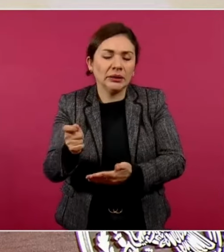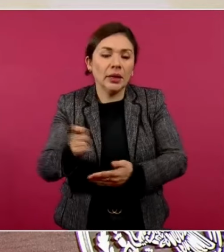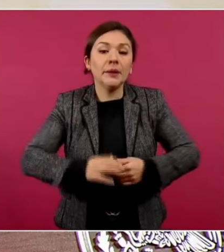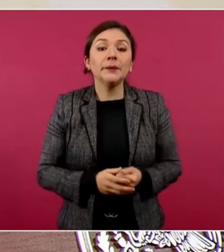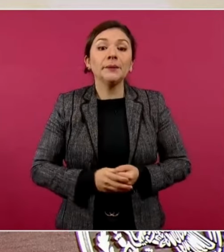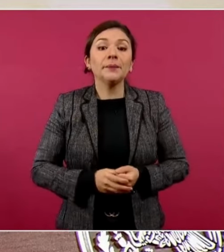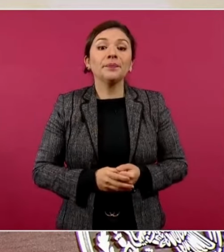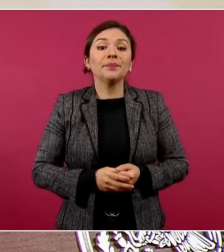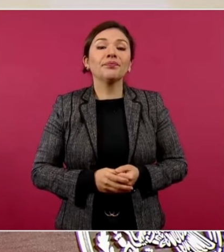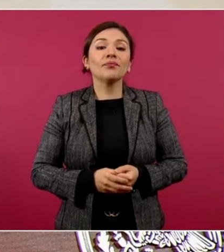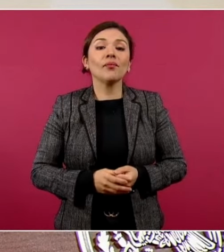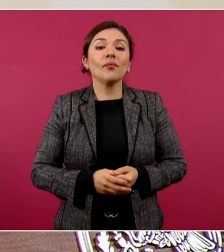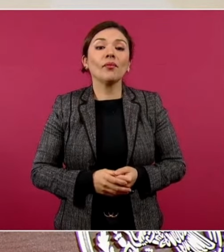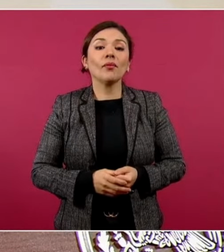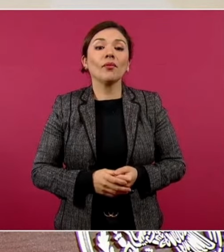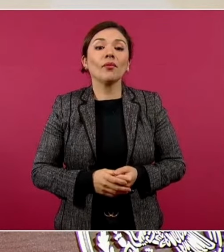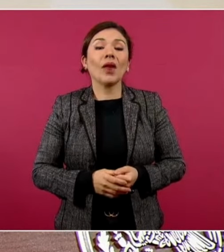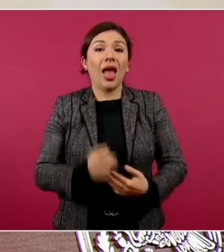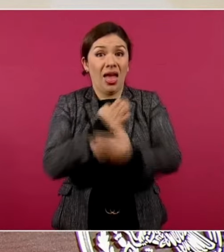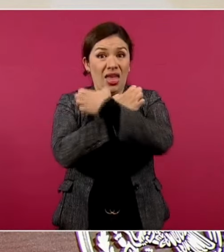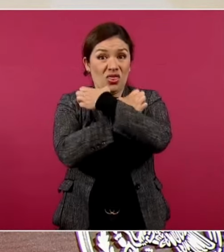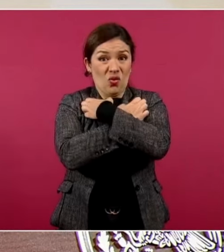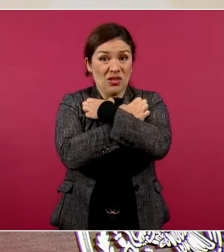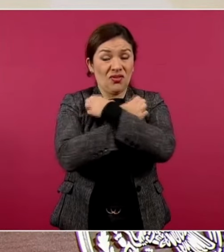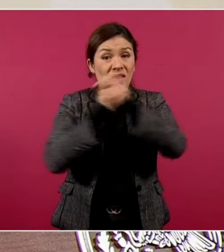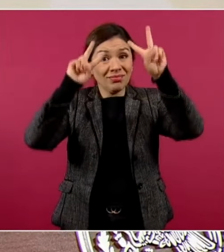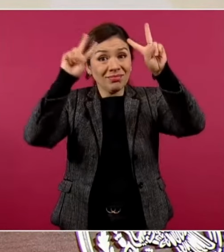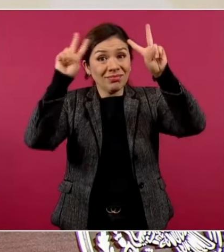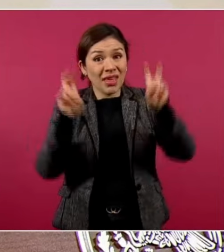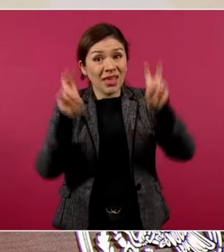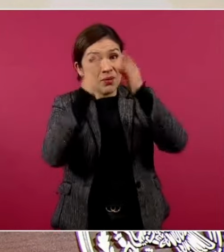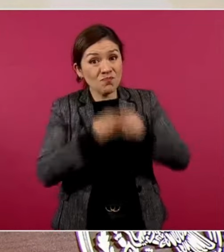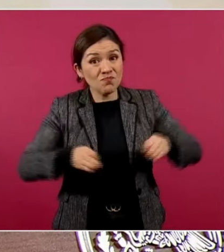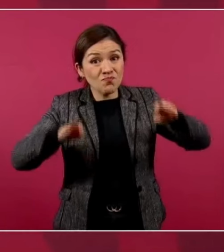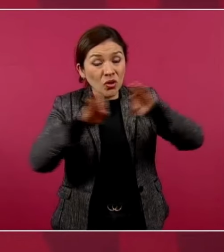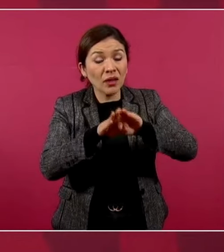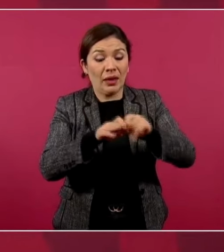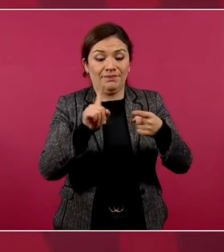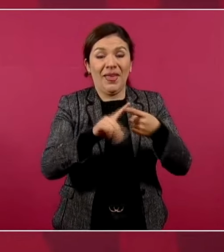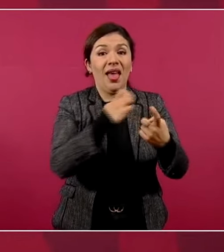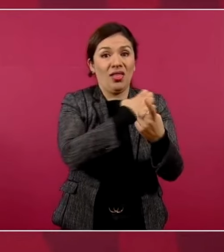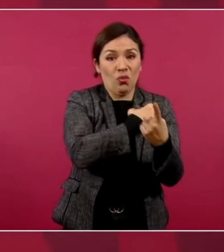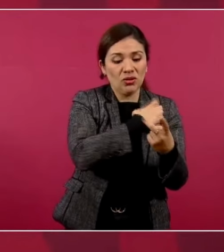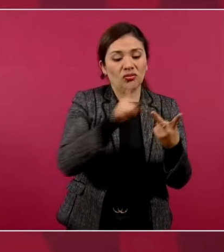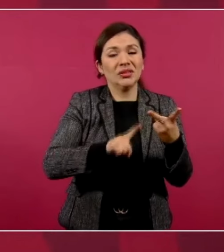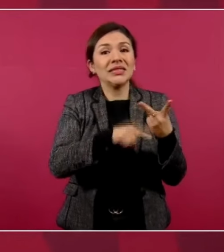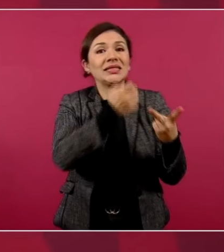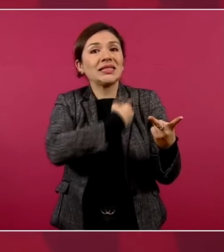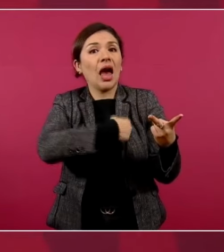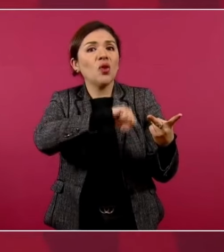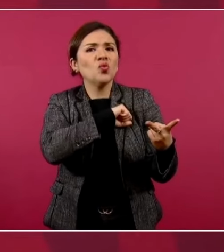Se descentralizó la educación y se descentralizó la salud.